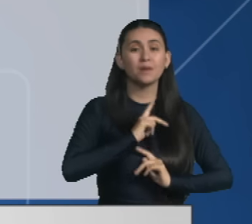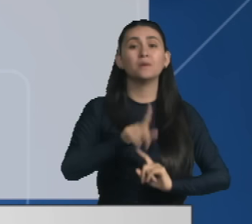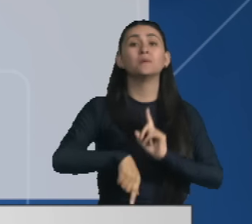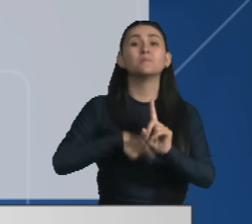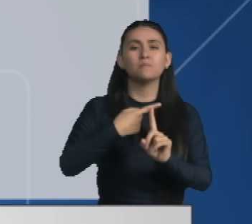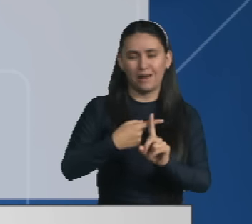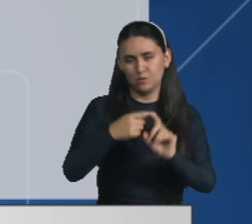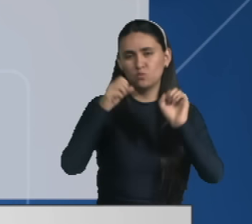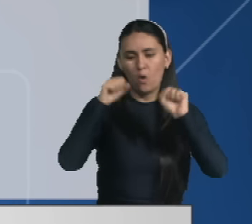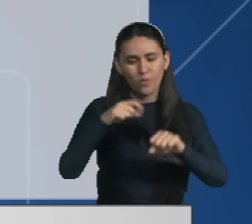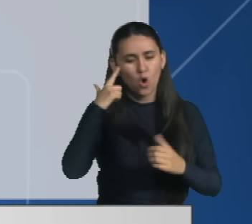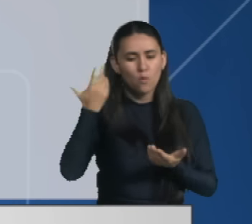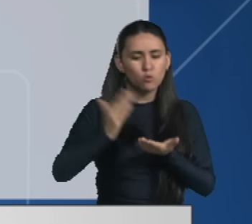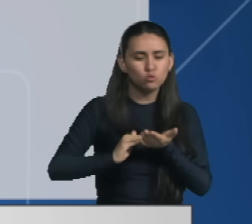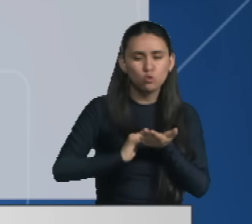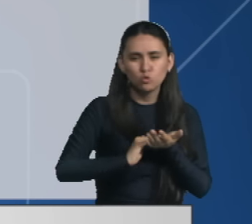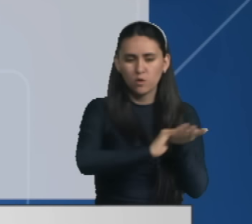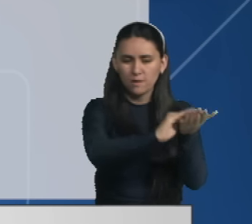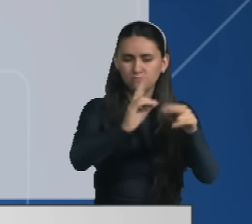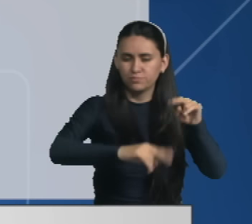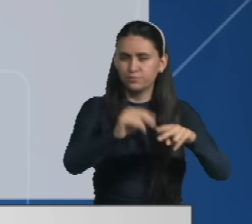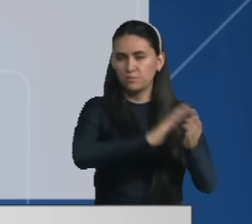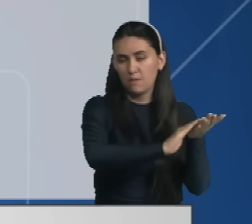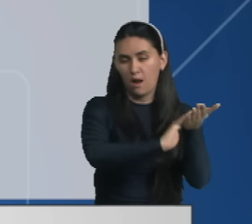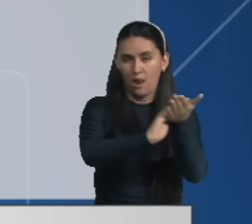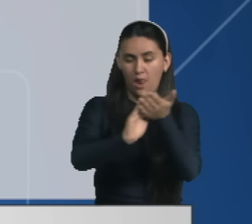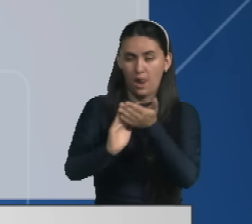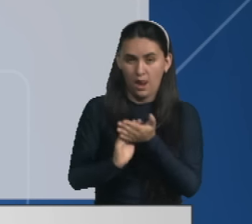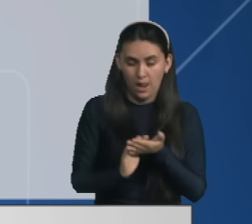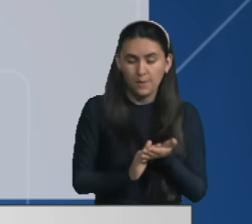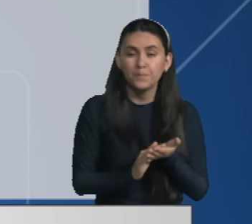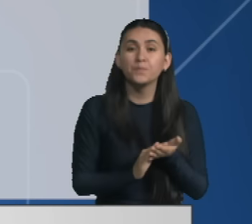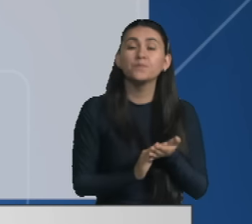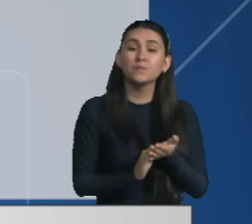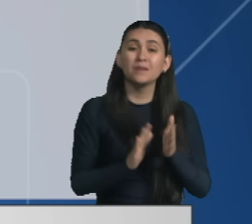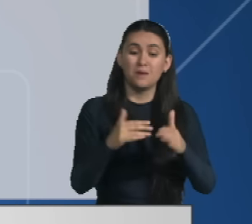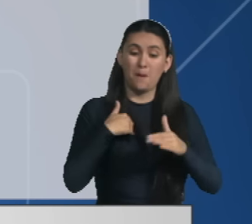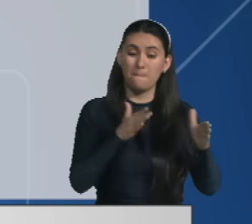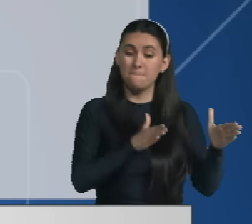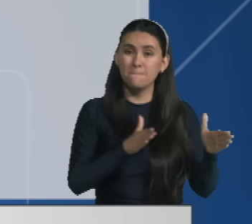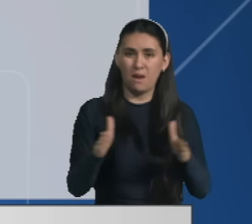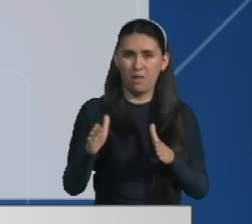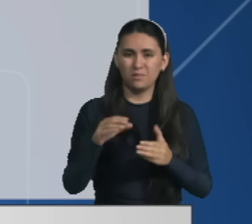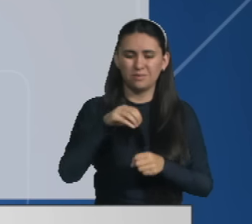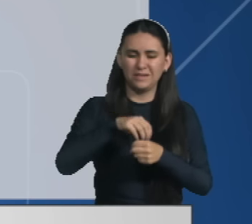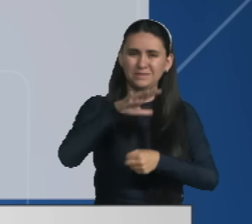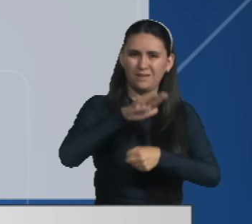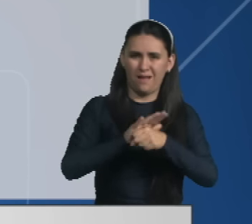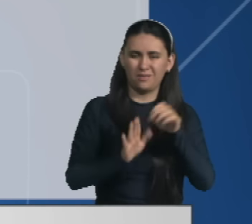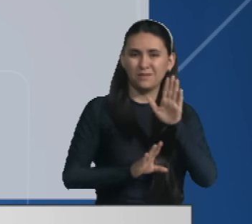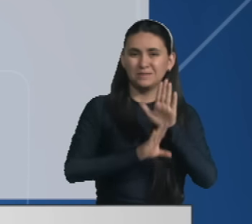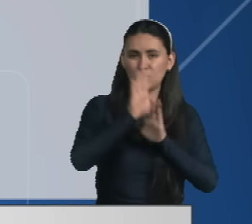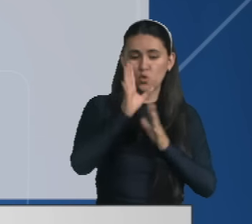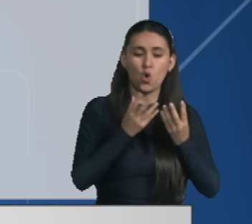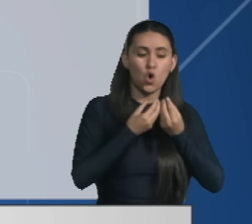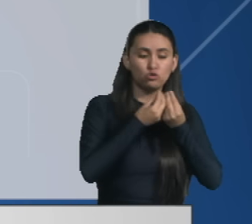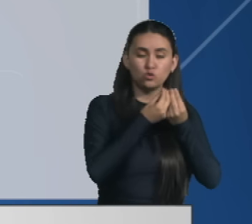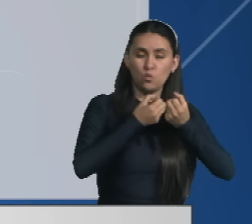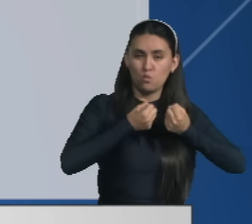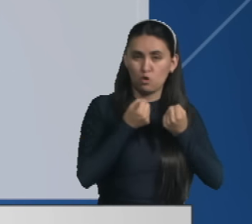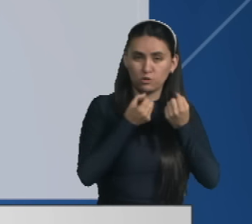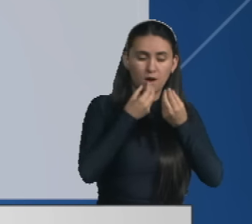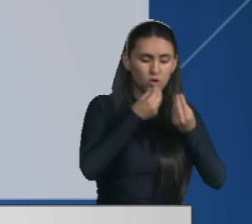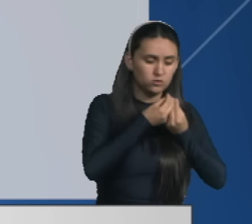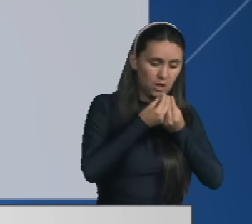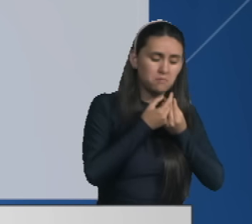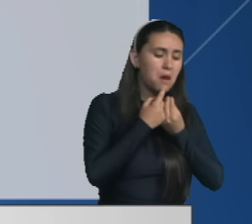desarrollo de la solución de movilidad. En el marco del Plan Distrital de Desarrollo, el Consejo de Bogotá determinó que